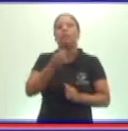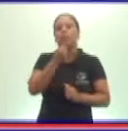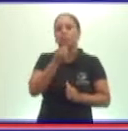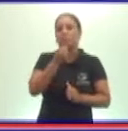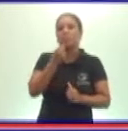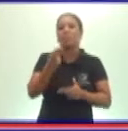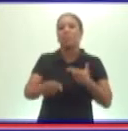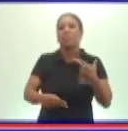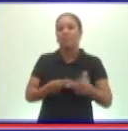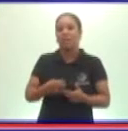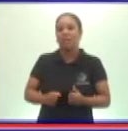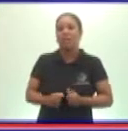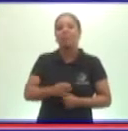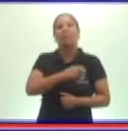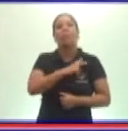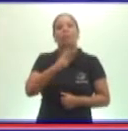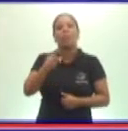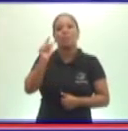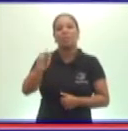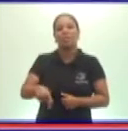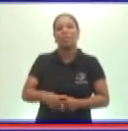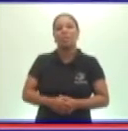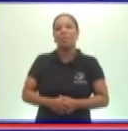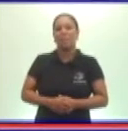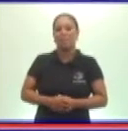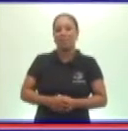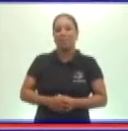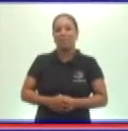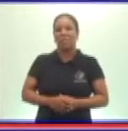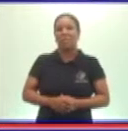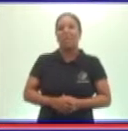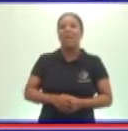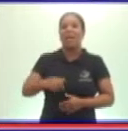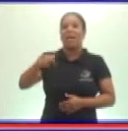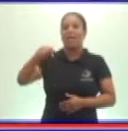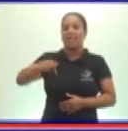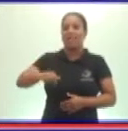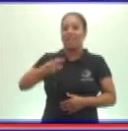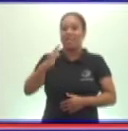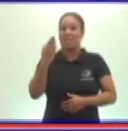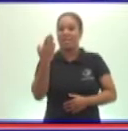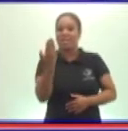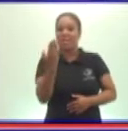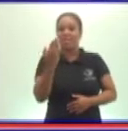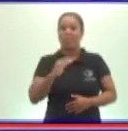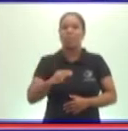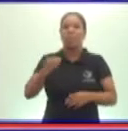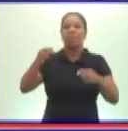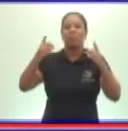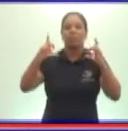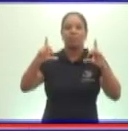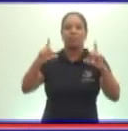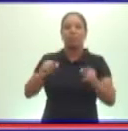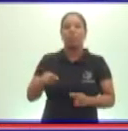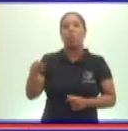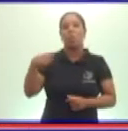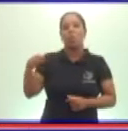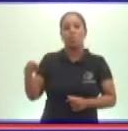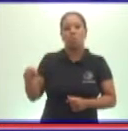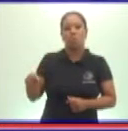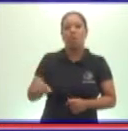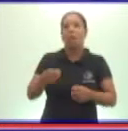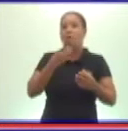realicen valoraciones en las mismas. Por lo tanto, en el anverso te estamos sugiriendo acopiar, tal como aparece en la diapo,